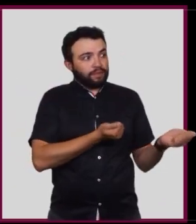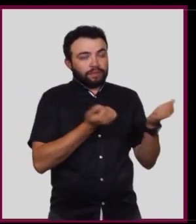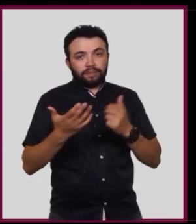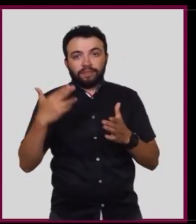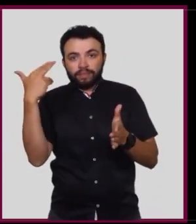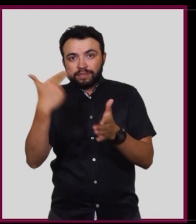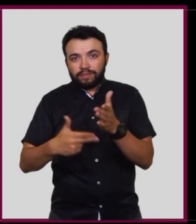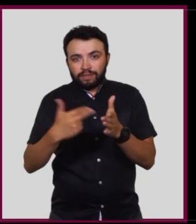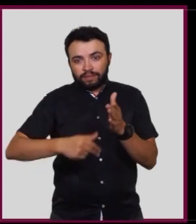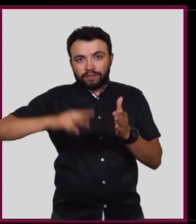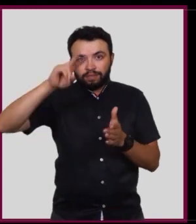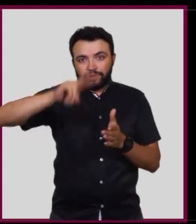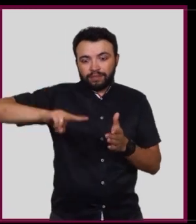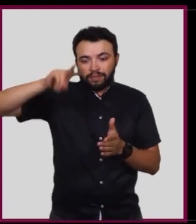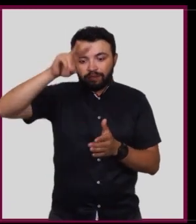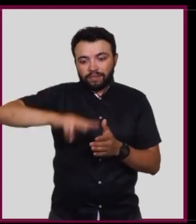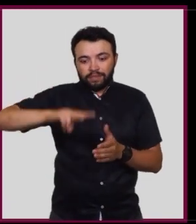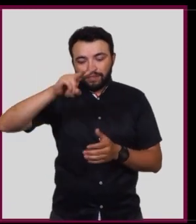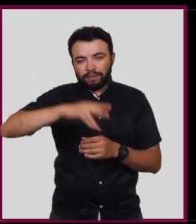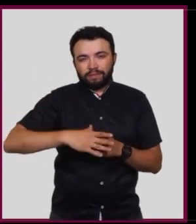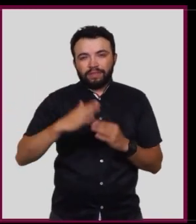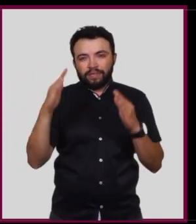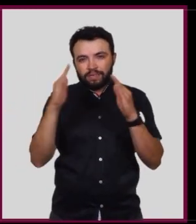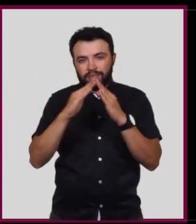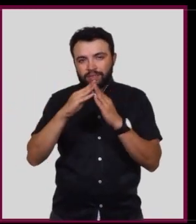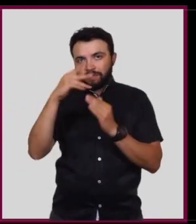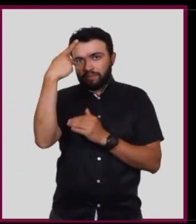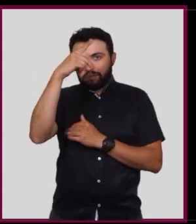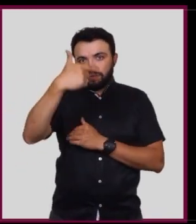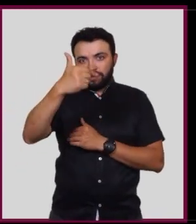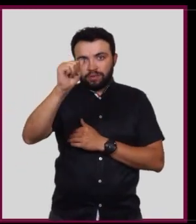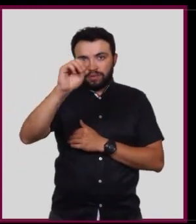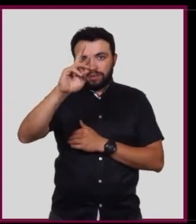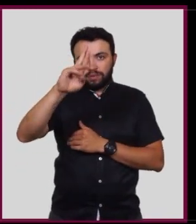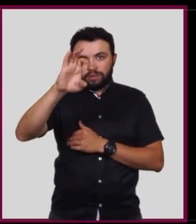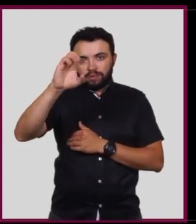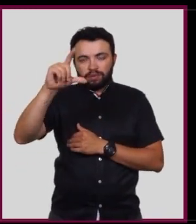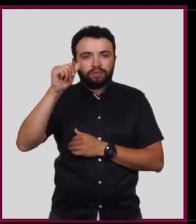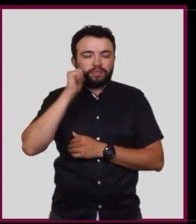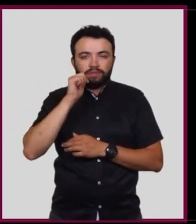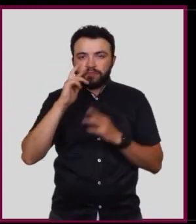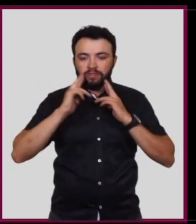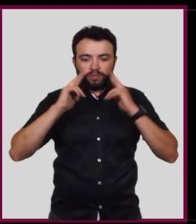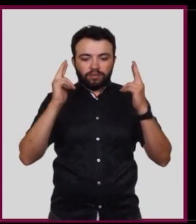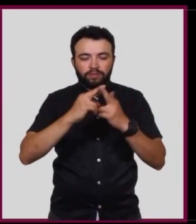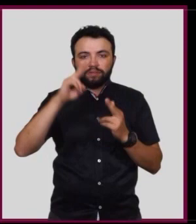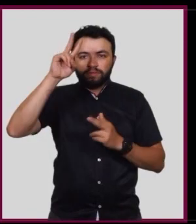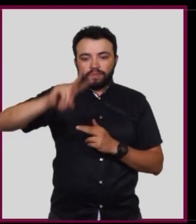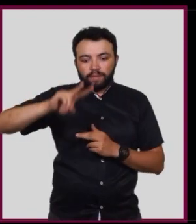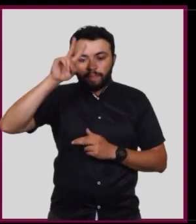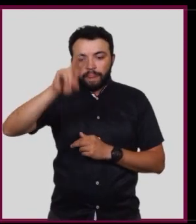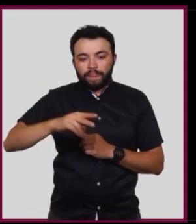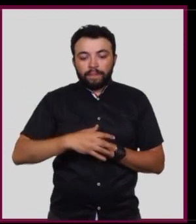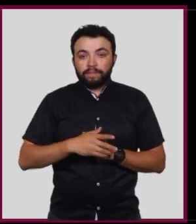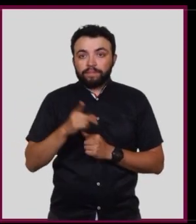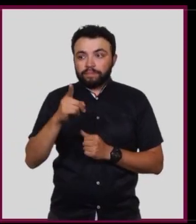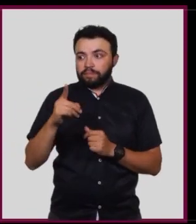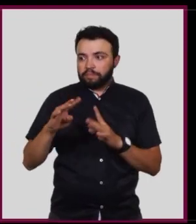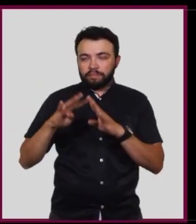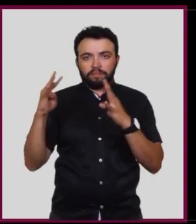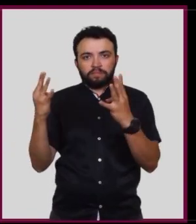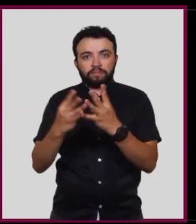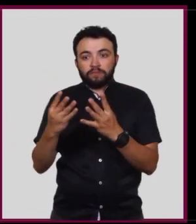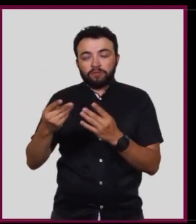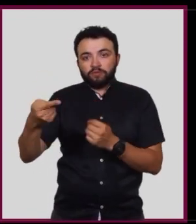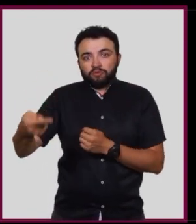los viernes, que así se llamaba, que era en la casa de Gabriel, nos reuníamos cada viernes, pues ellos eran muy, muy